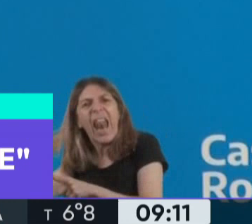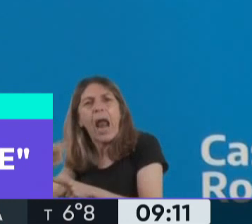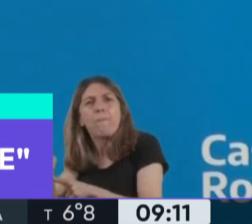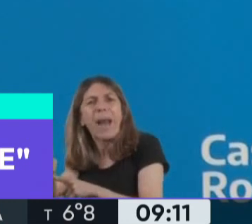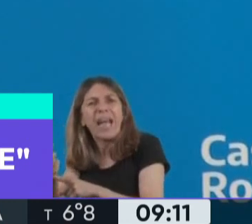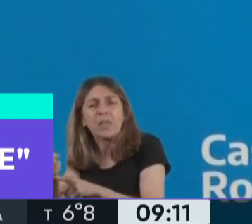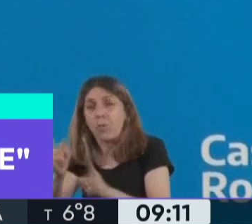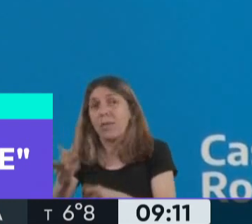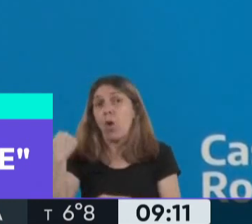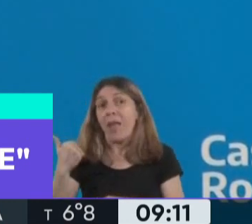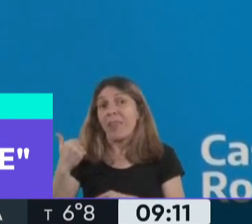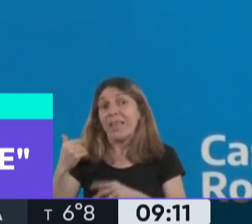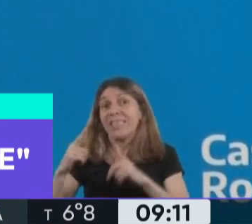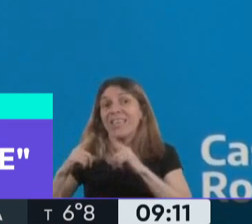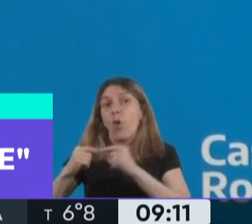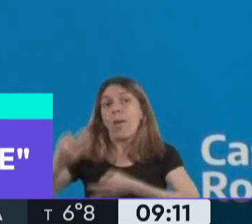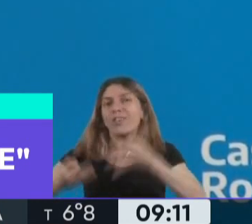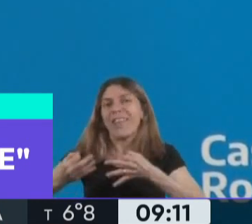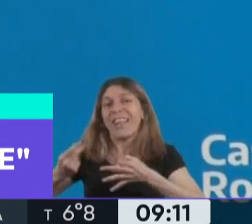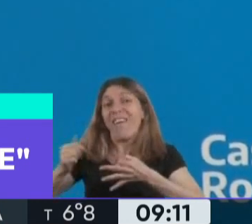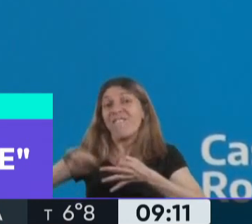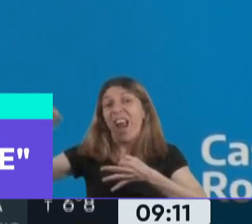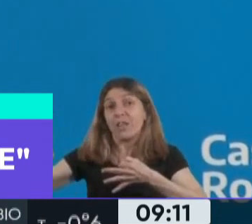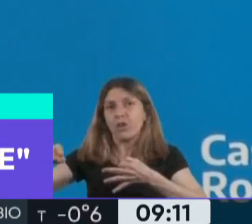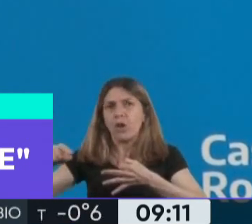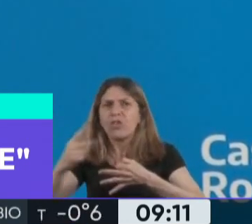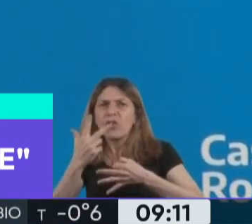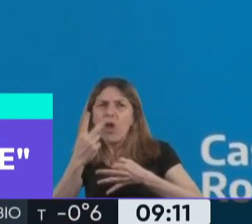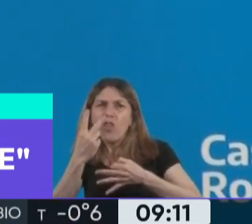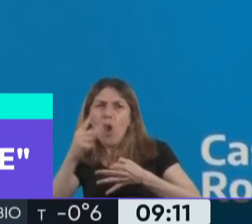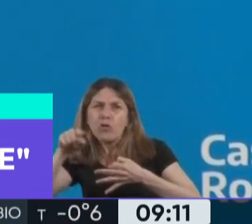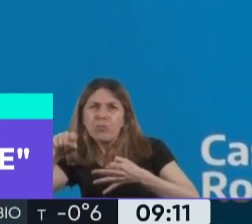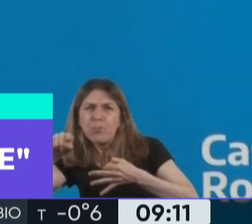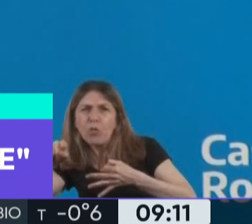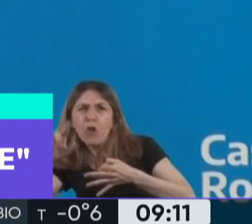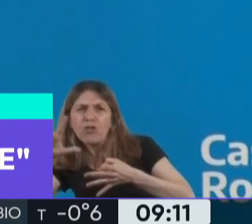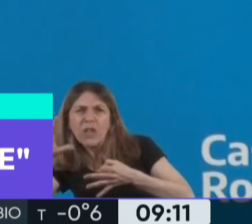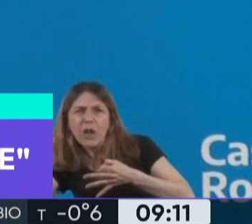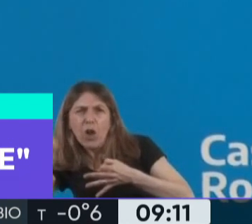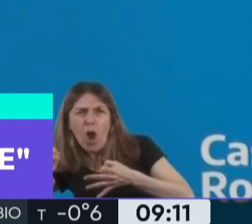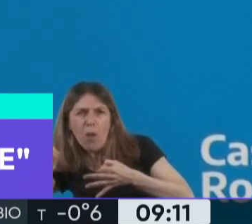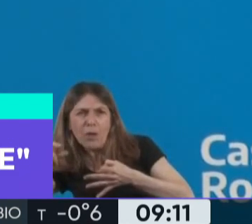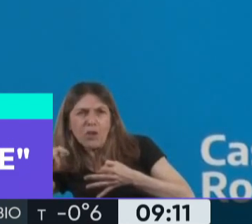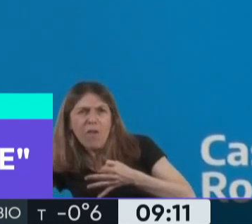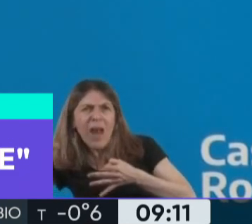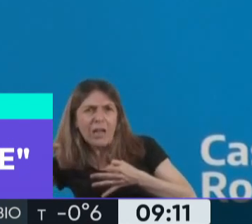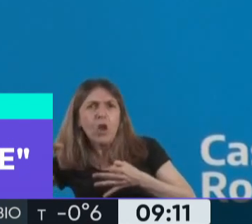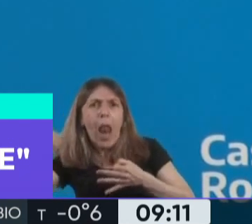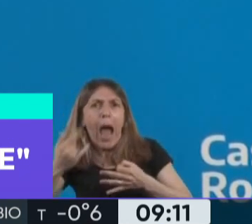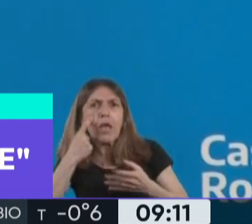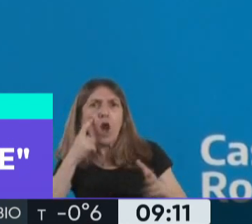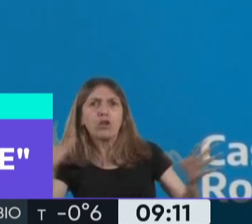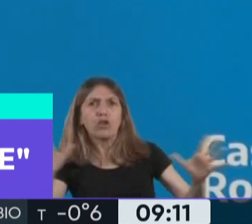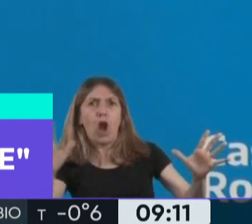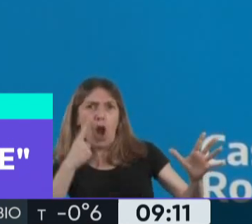número de inflación de ayer nos demuestra que debajo del 3, 2,5 que tenemos, que están dando resultados los controles de precios.